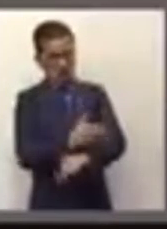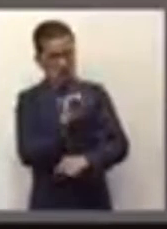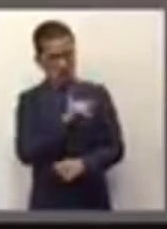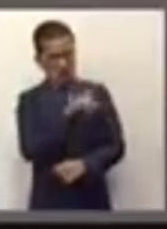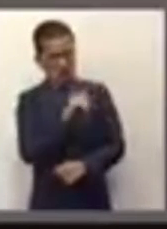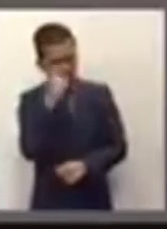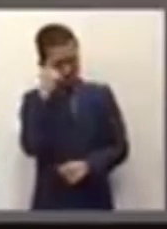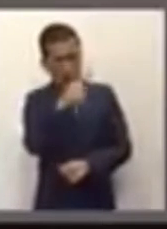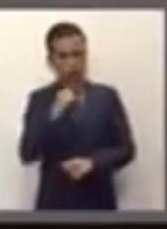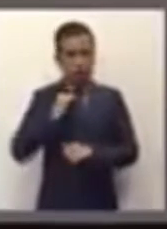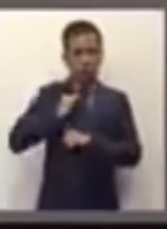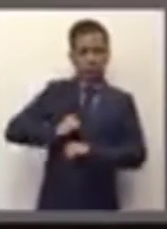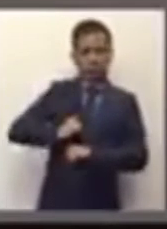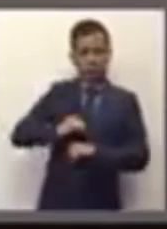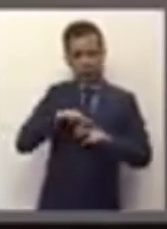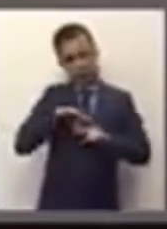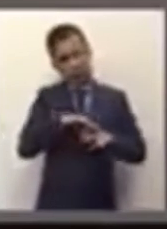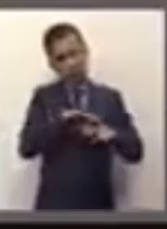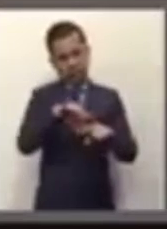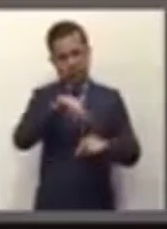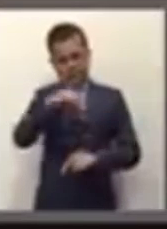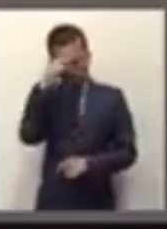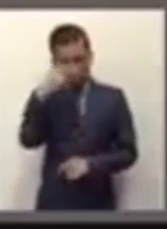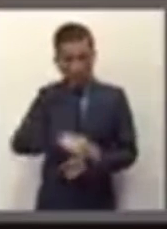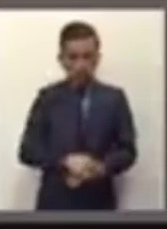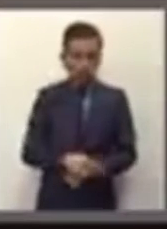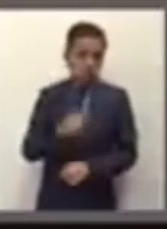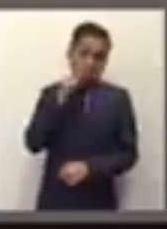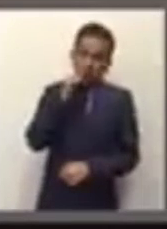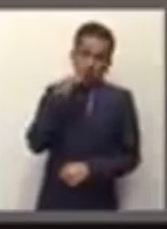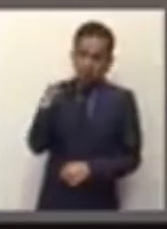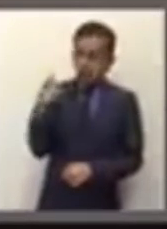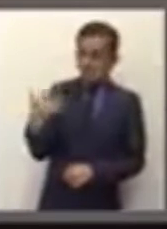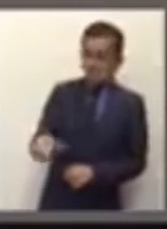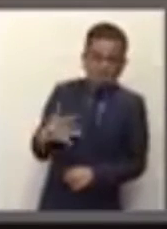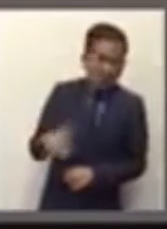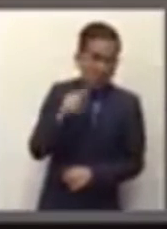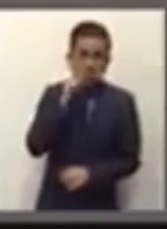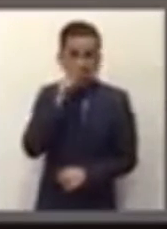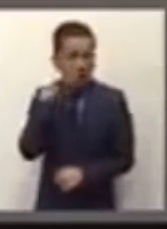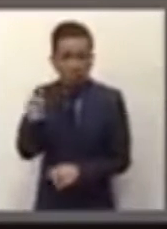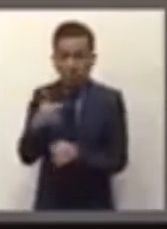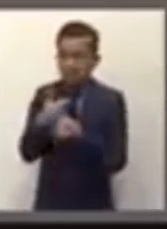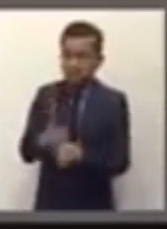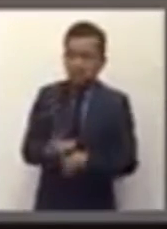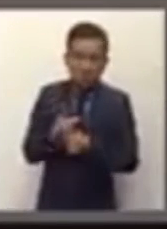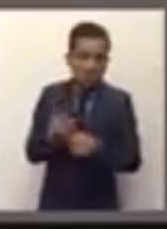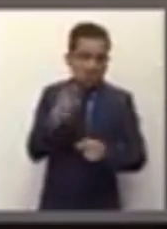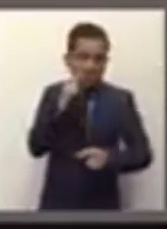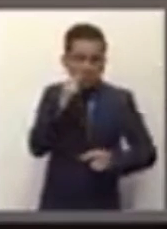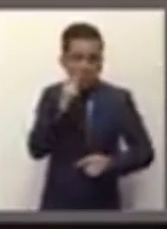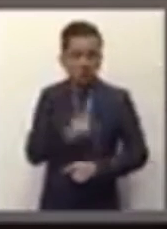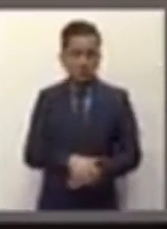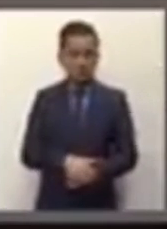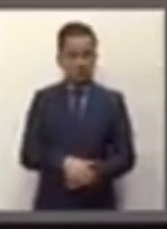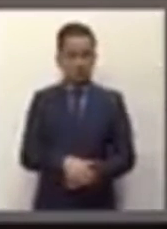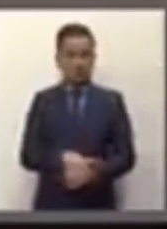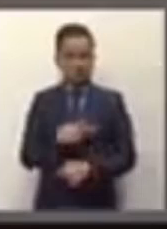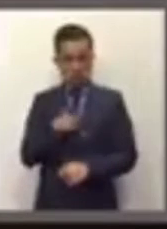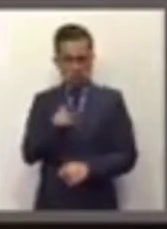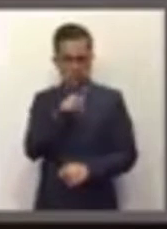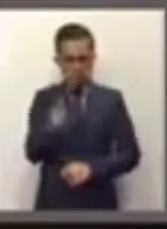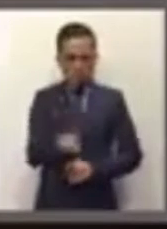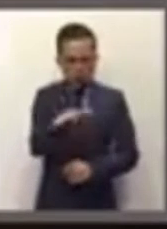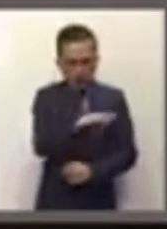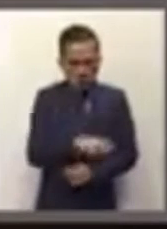Les pese lo que les pese y les duela lo que les duele. Pero no se quedó ahí el pueblo de México. El pueblo de